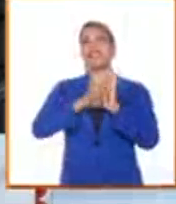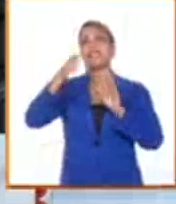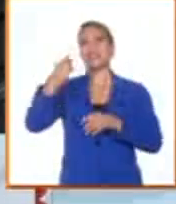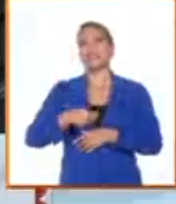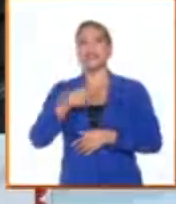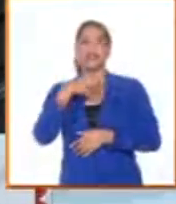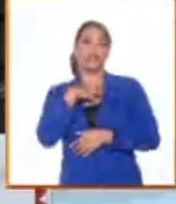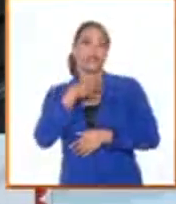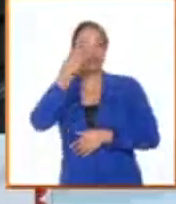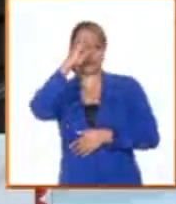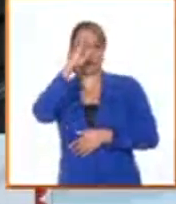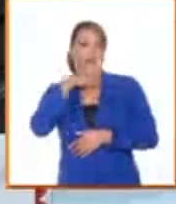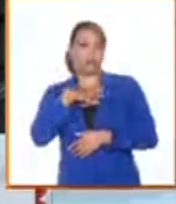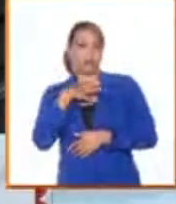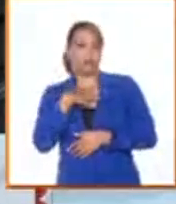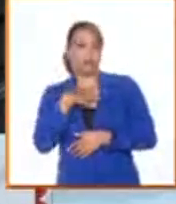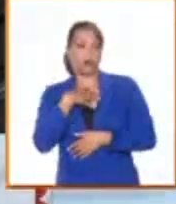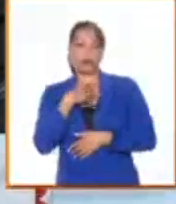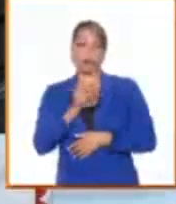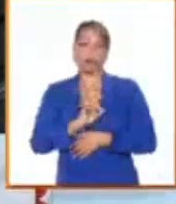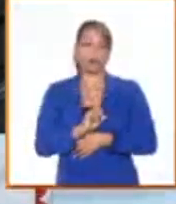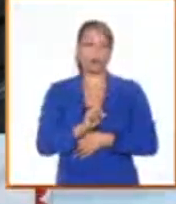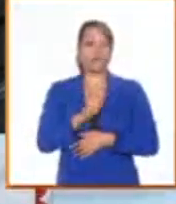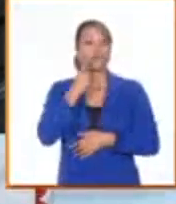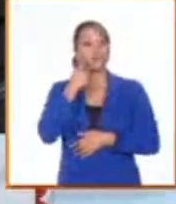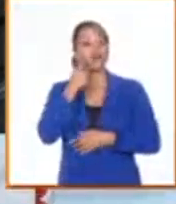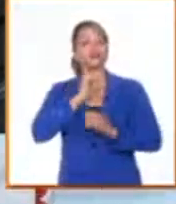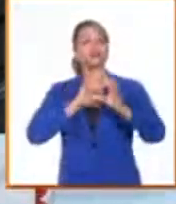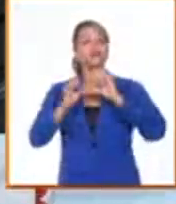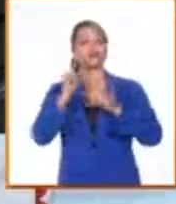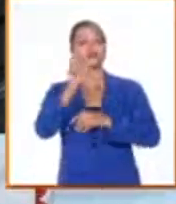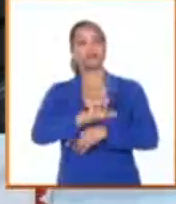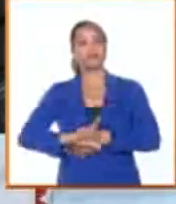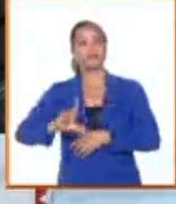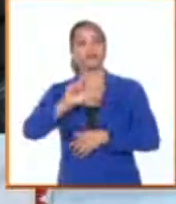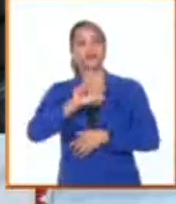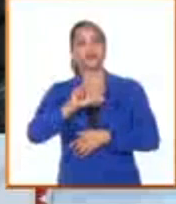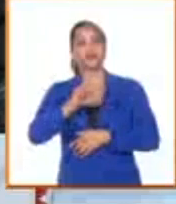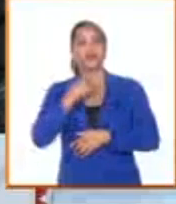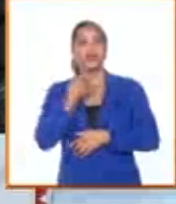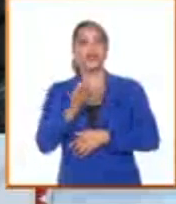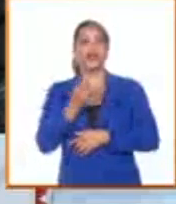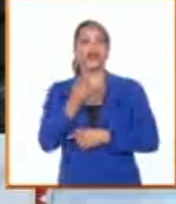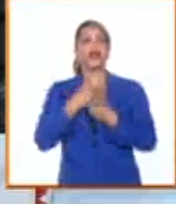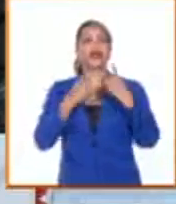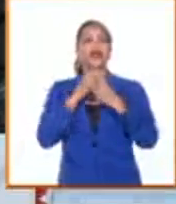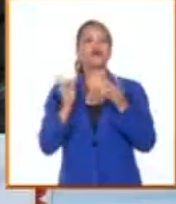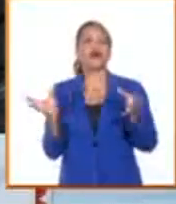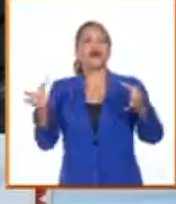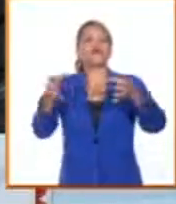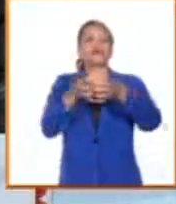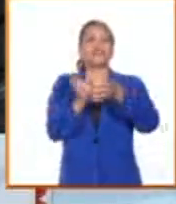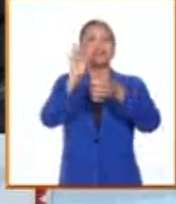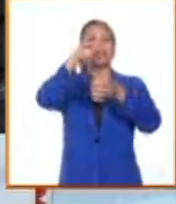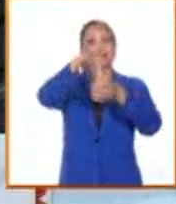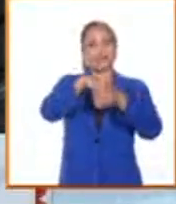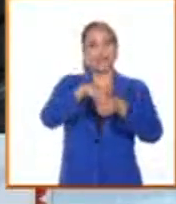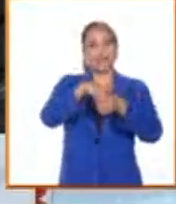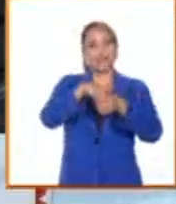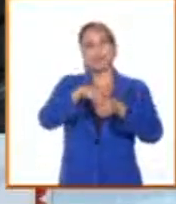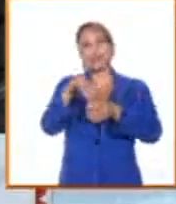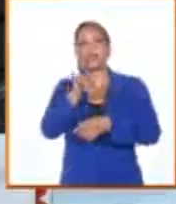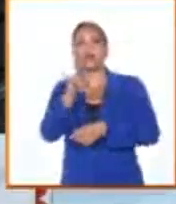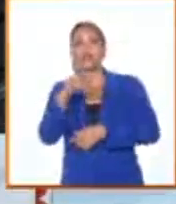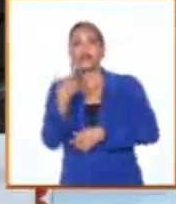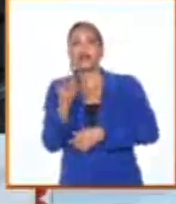Cuba tiene viendo la comunicación social desde su mayor expresión en una dimensión mucho más integral, sino que estamos también en una